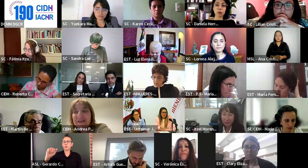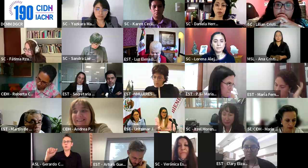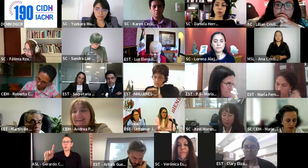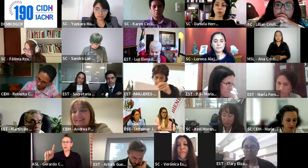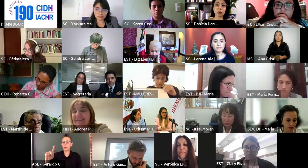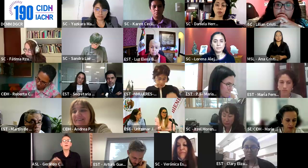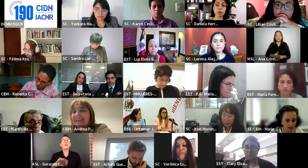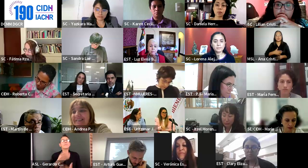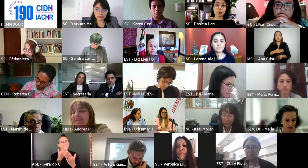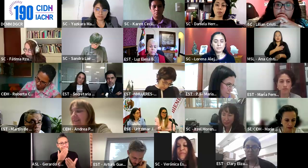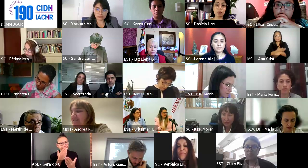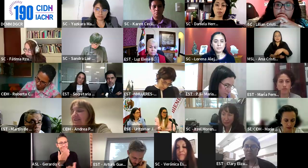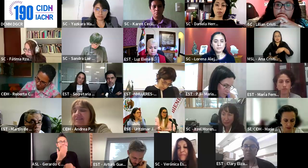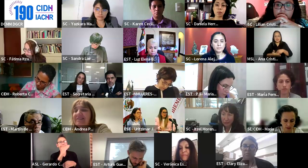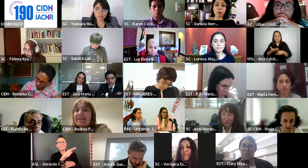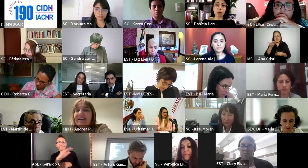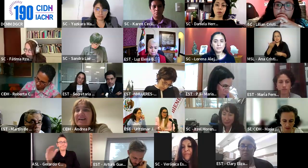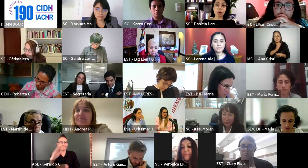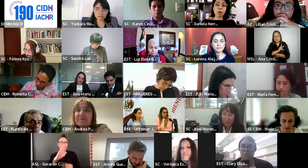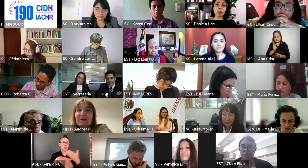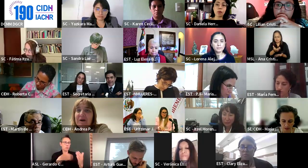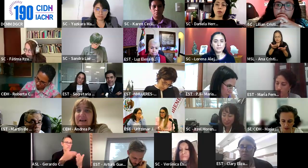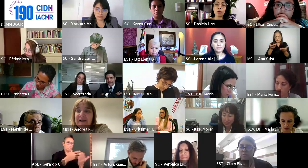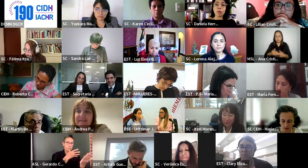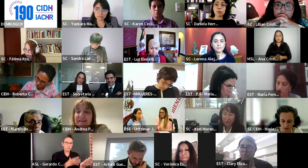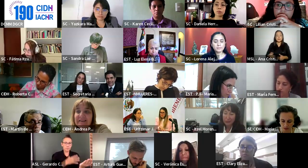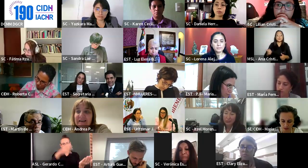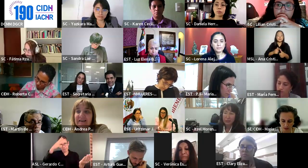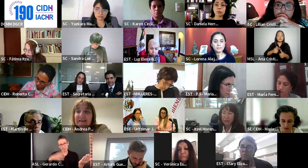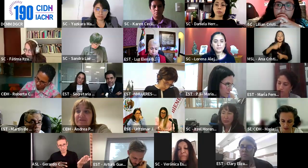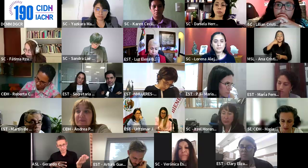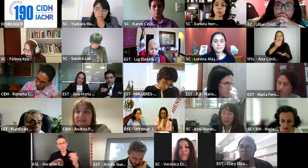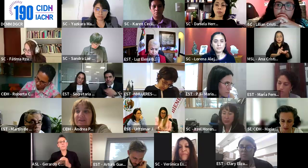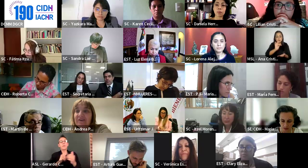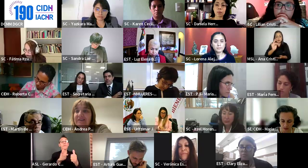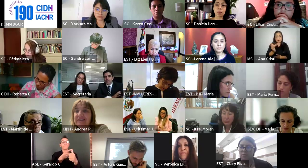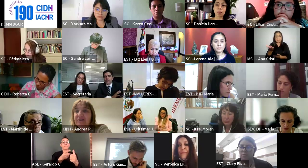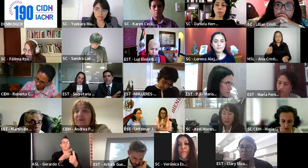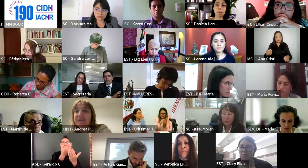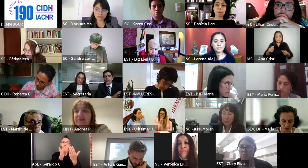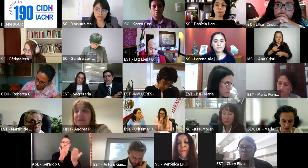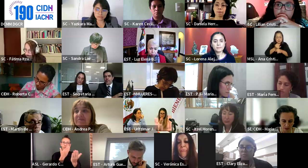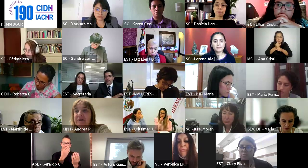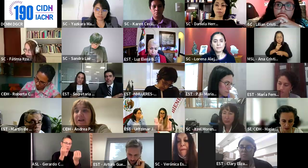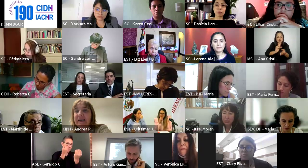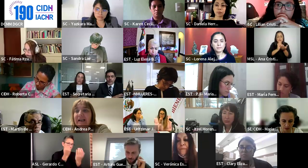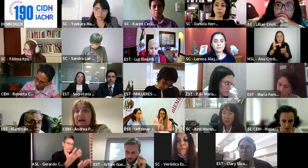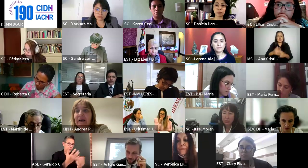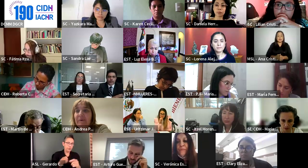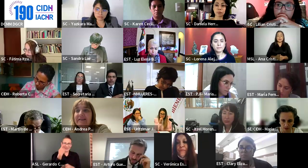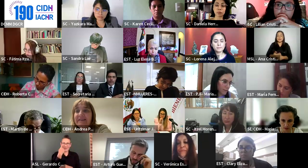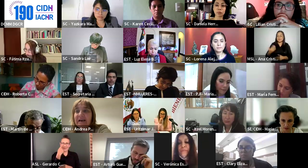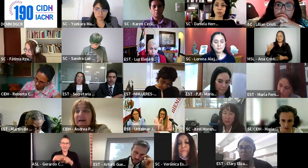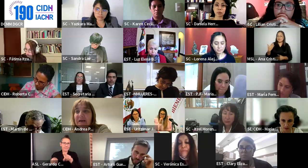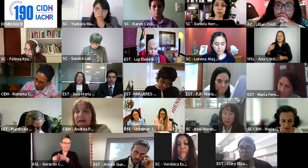Muy buenas tardes otra vez a todas y todos. En primer lugar, agradecer la información y, como dijo mi colega,